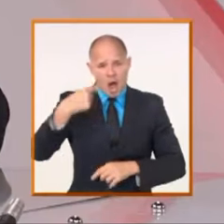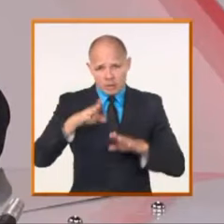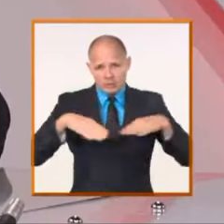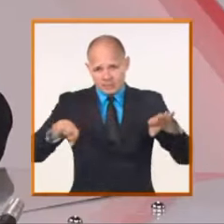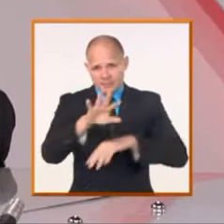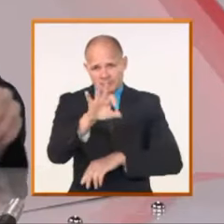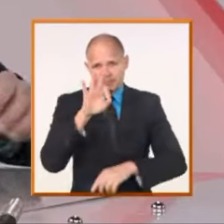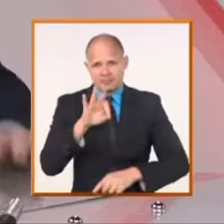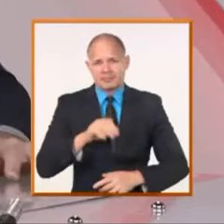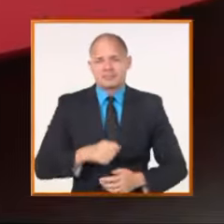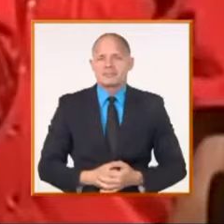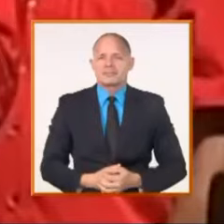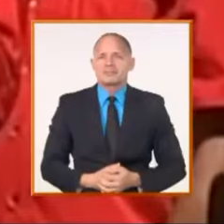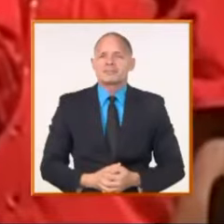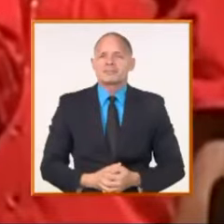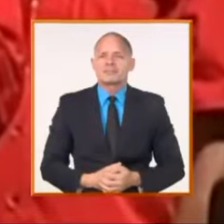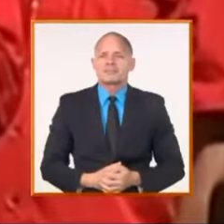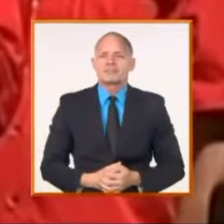nosotros. Gracias.